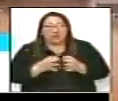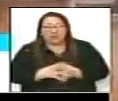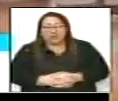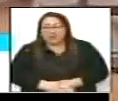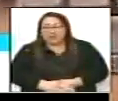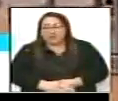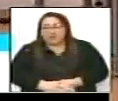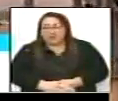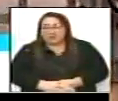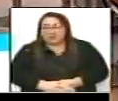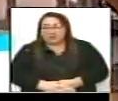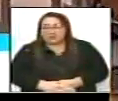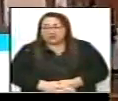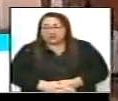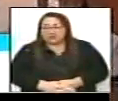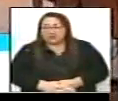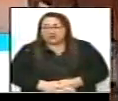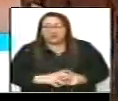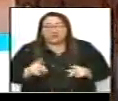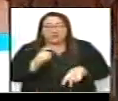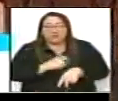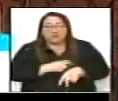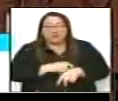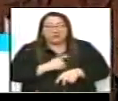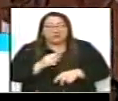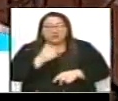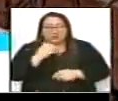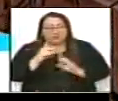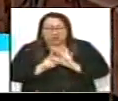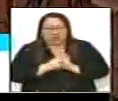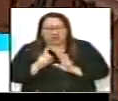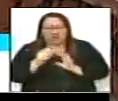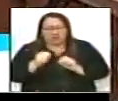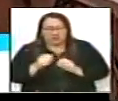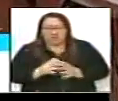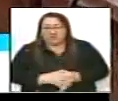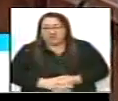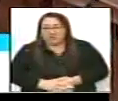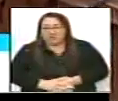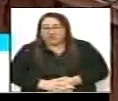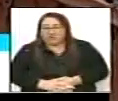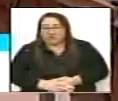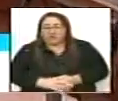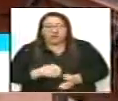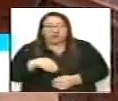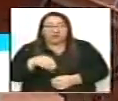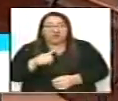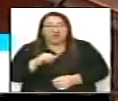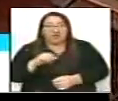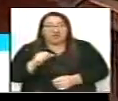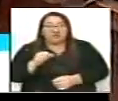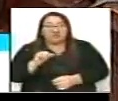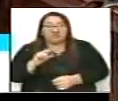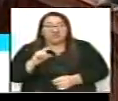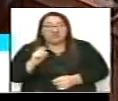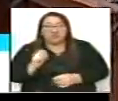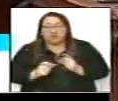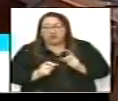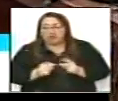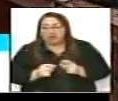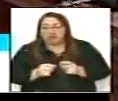en diferentes momentos, y no con falta de legitimidad, que Majes y Guas 2 tiene que ser para los